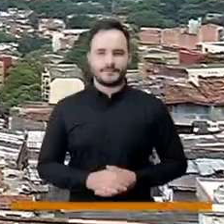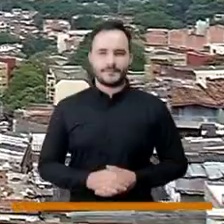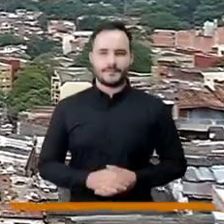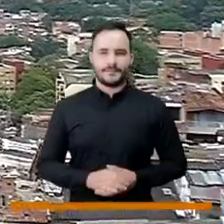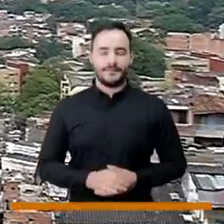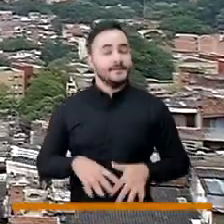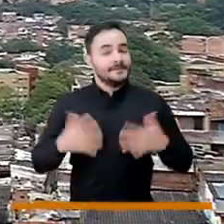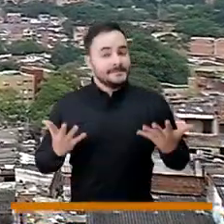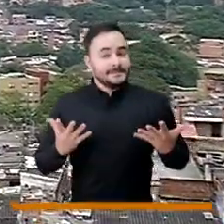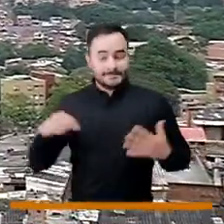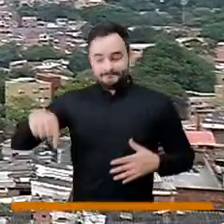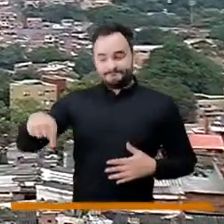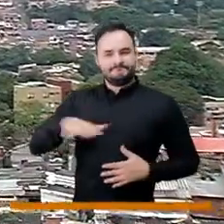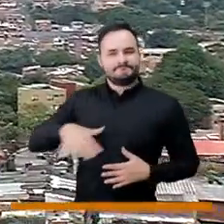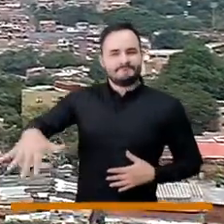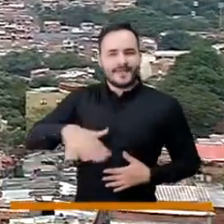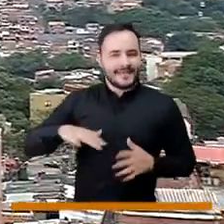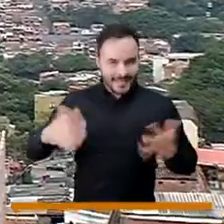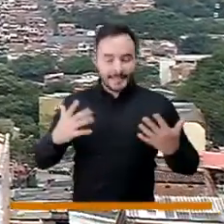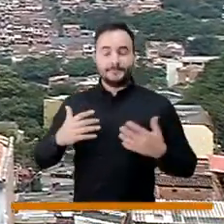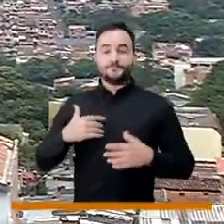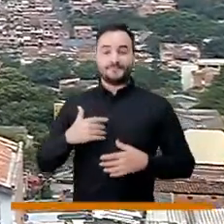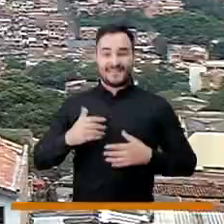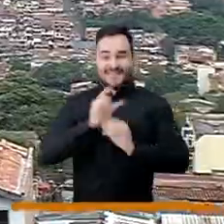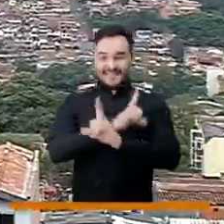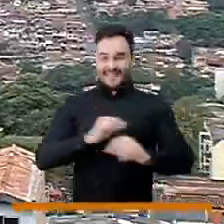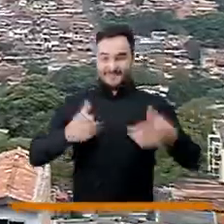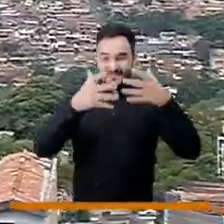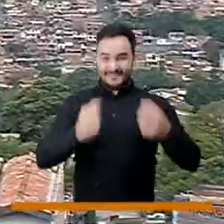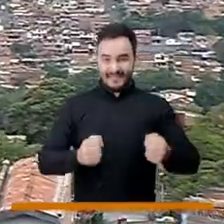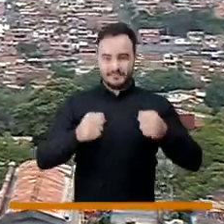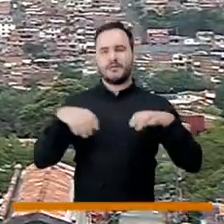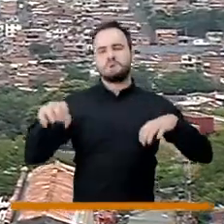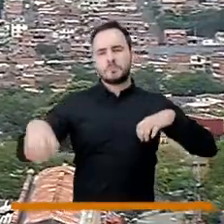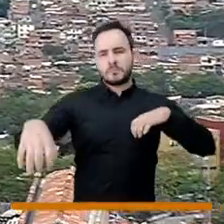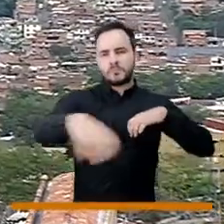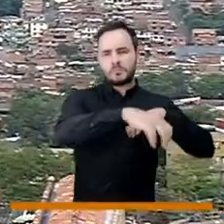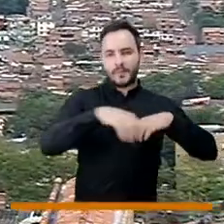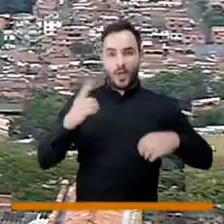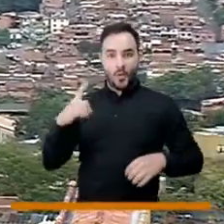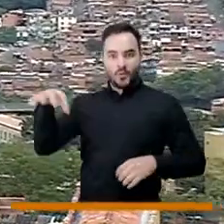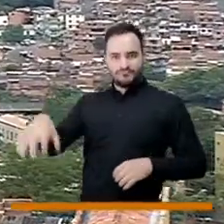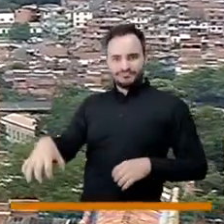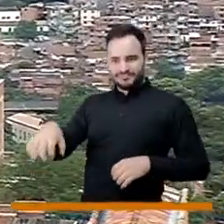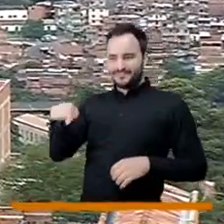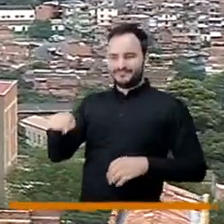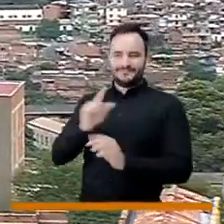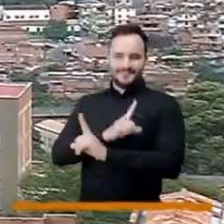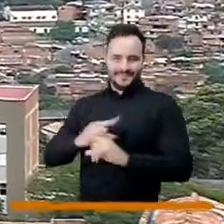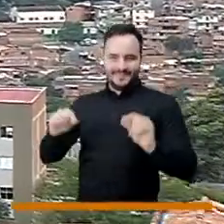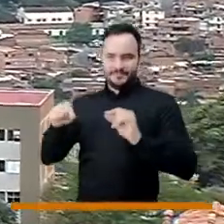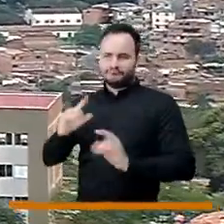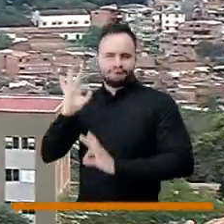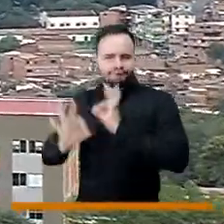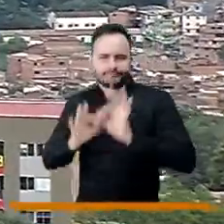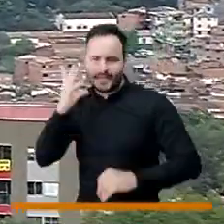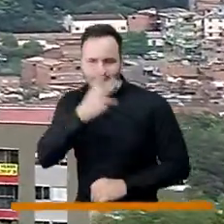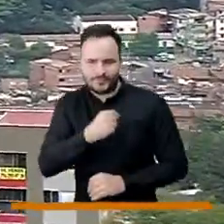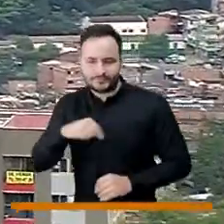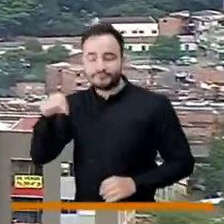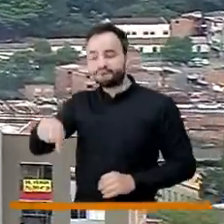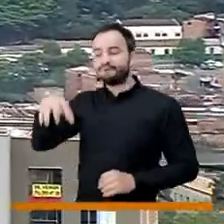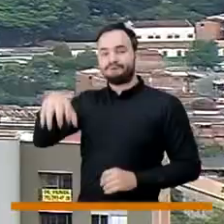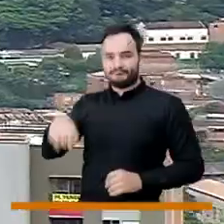y ahora estamos desde uno de los campus universitarios más bellos y bien preservados de la ciudad la subsede